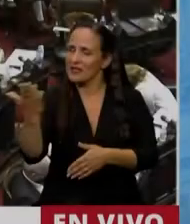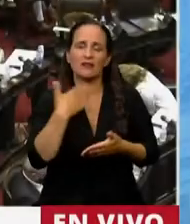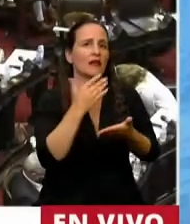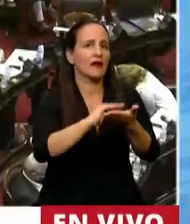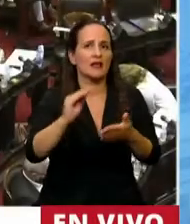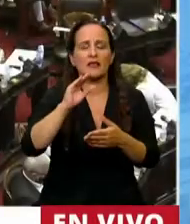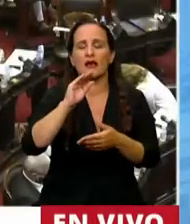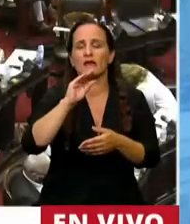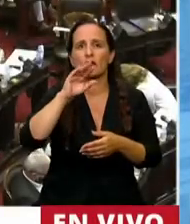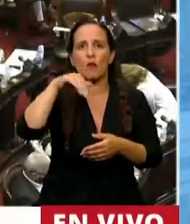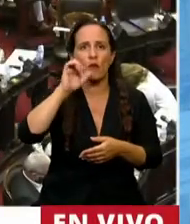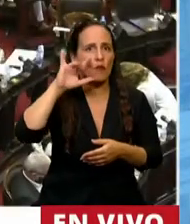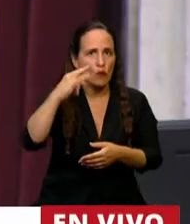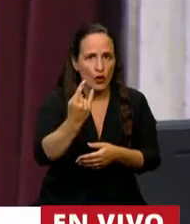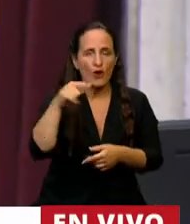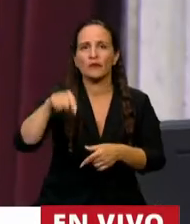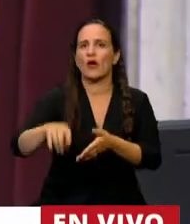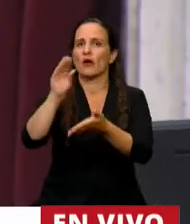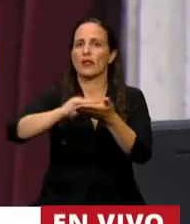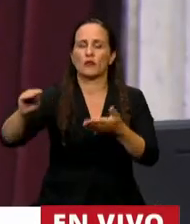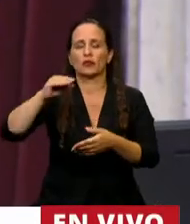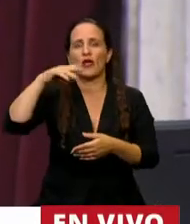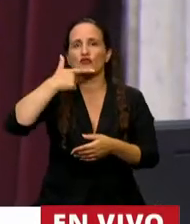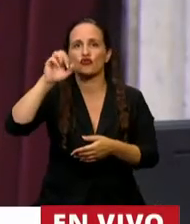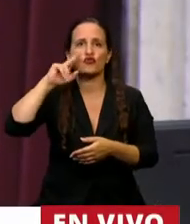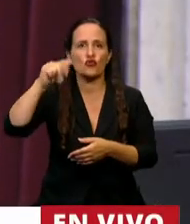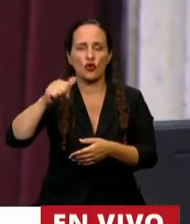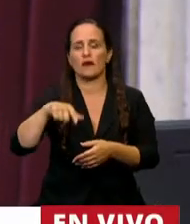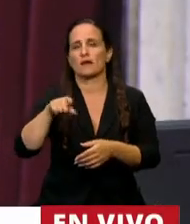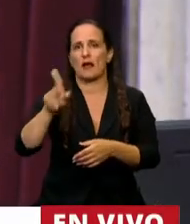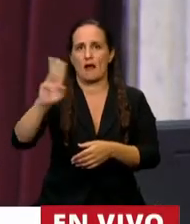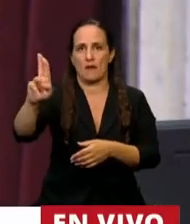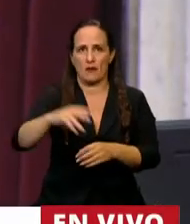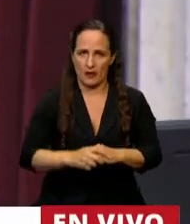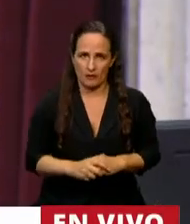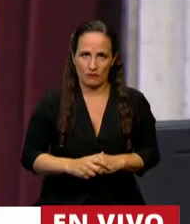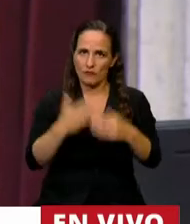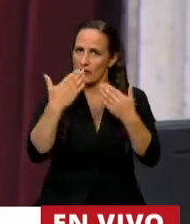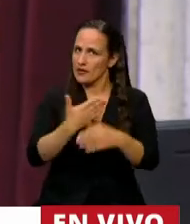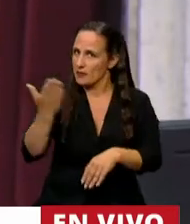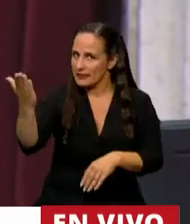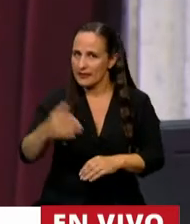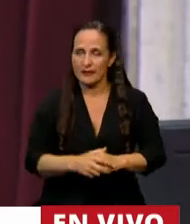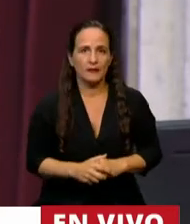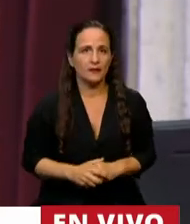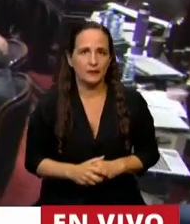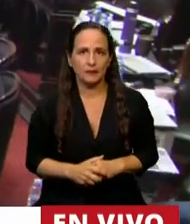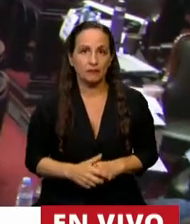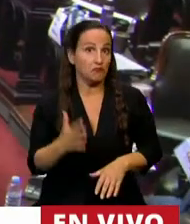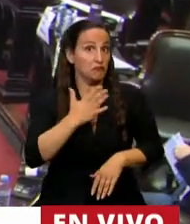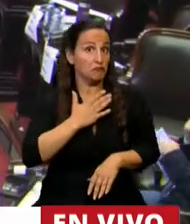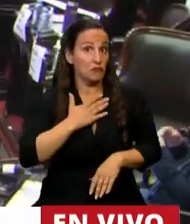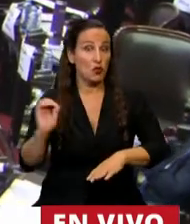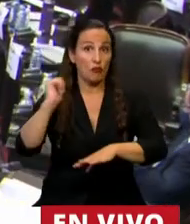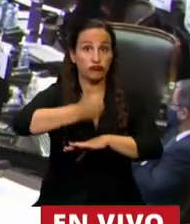uso de la palabra el diputado Martín Soria para una cuestión de privilegio. Gracias, presidente. Vengo a plantear